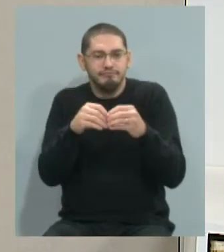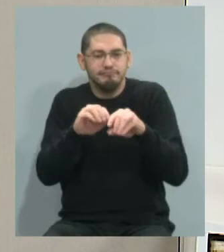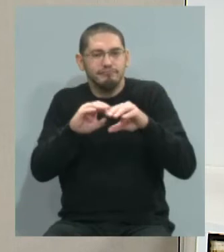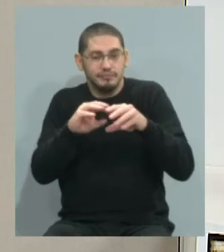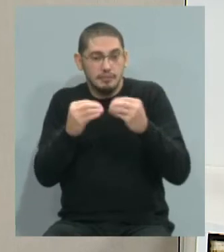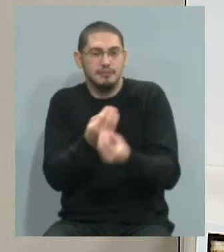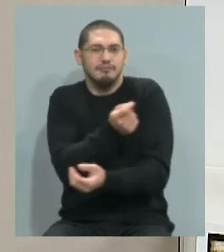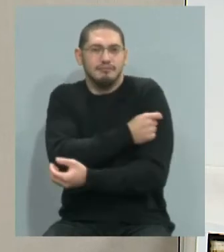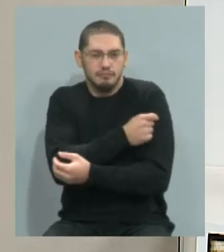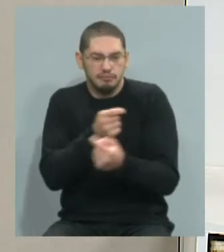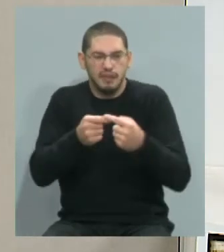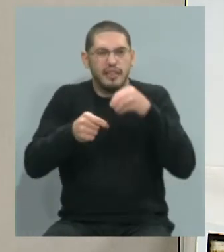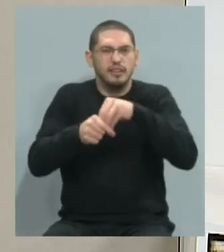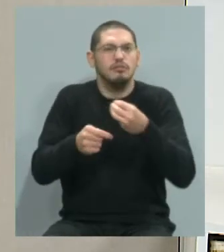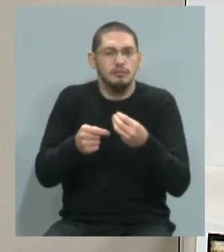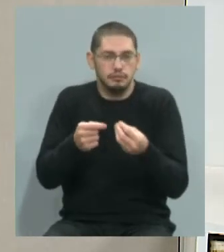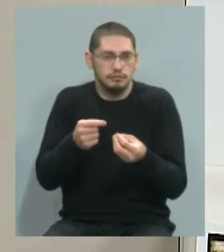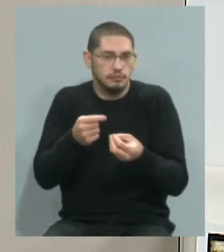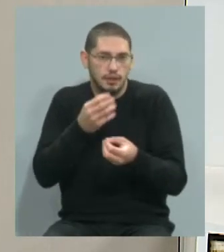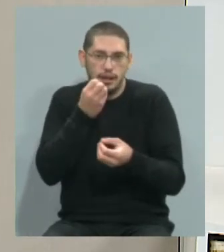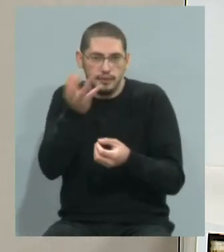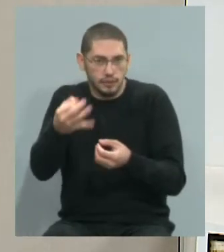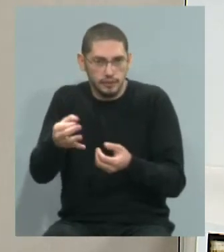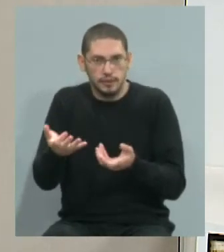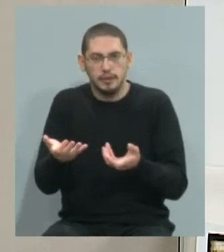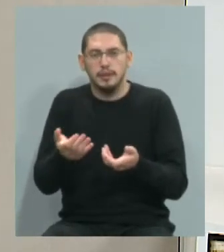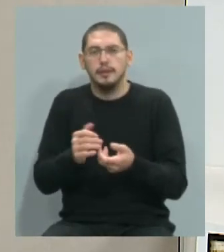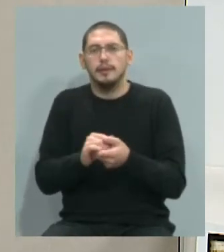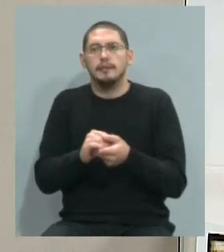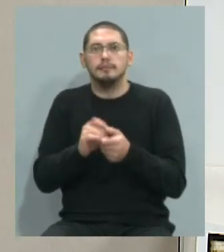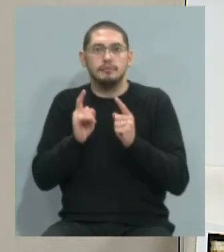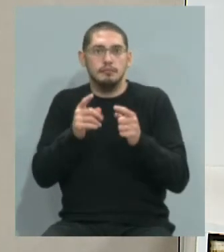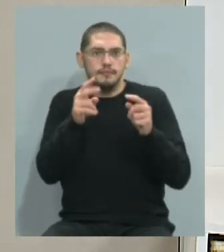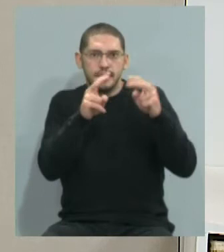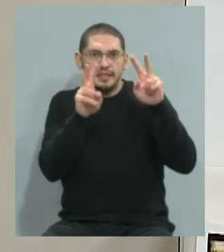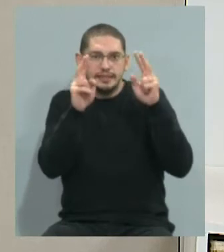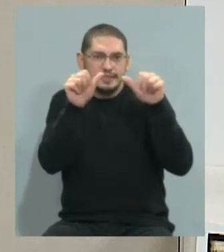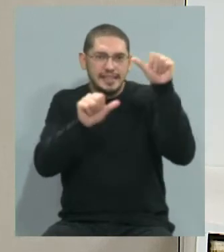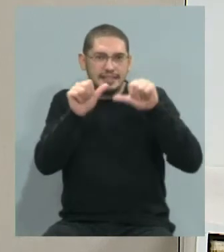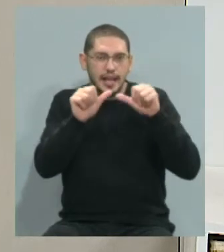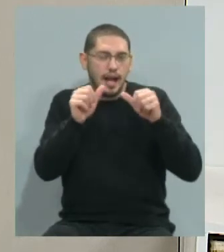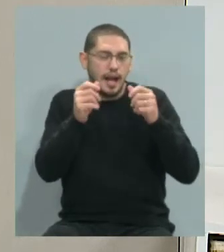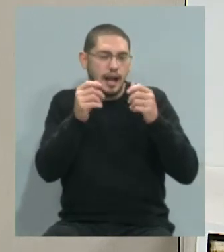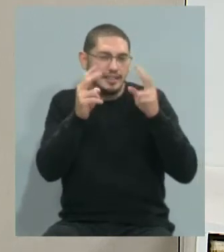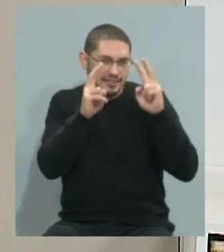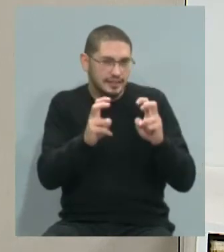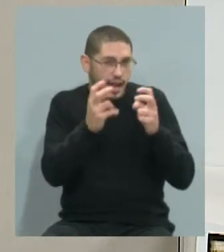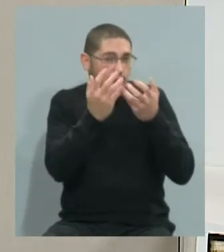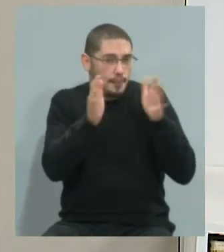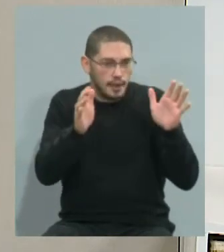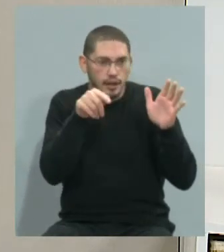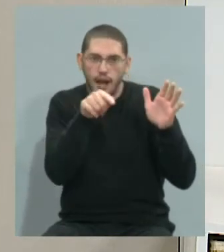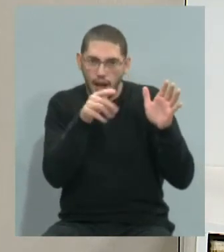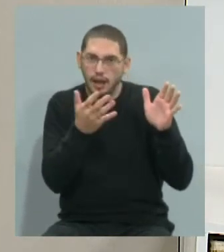definitiva, esa apertura que ustedes de alguna manera la hacen con la ciencia abierta, pero en general, porque en estos tiempos creo que es la